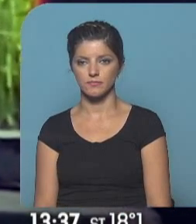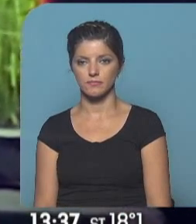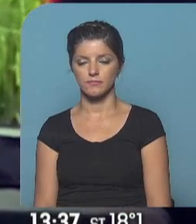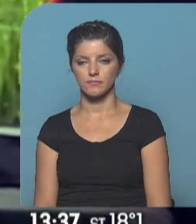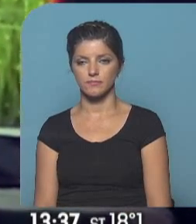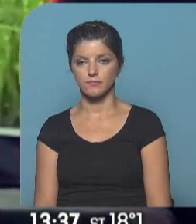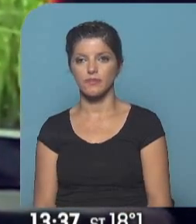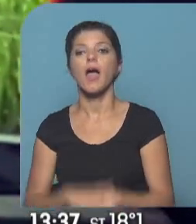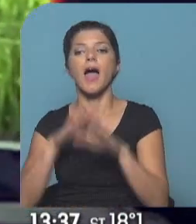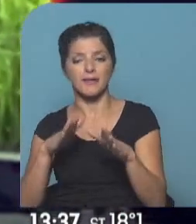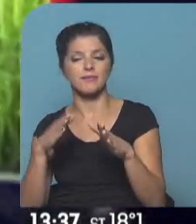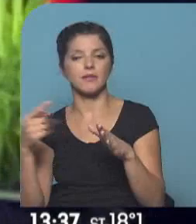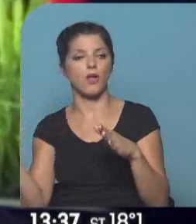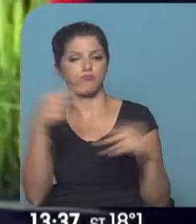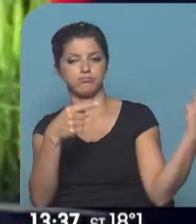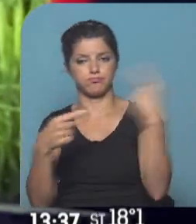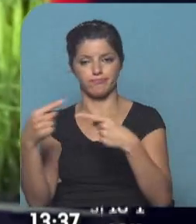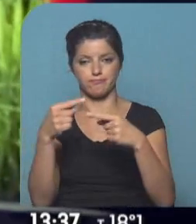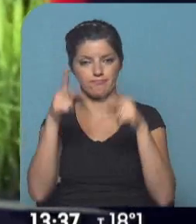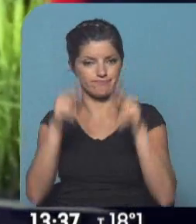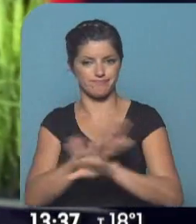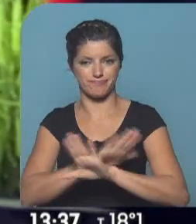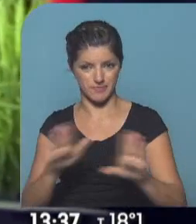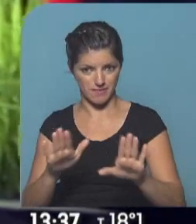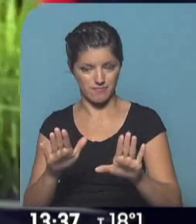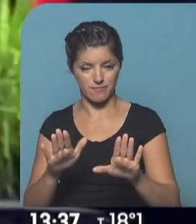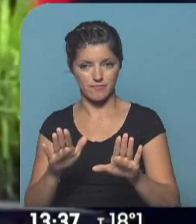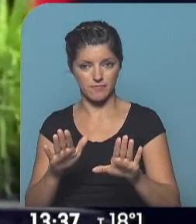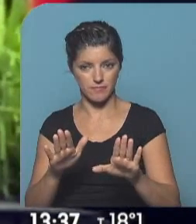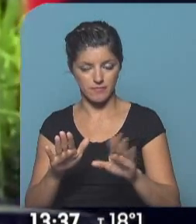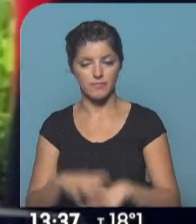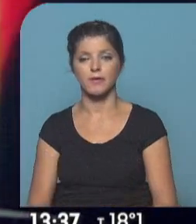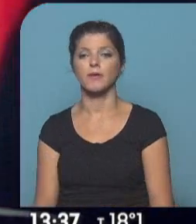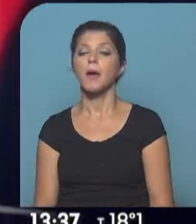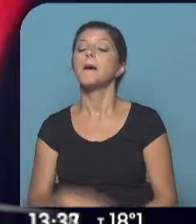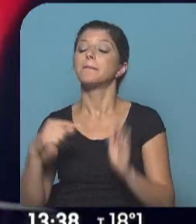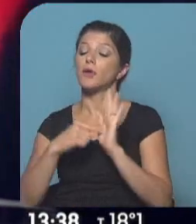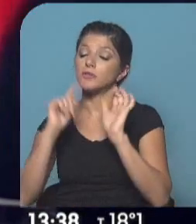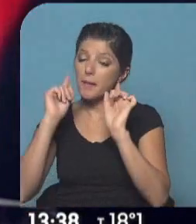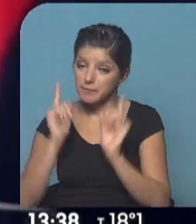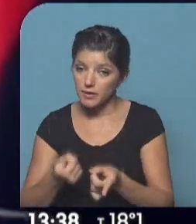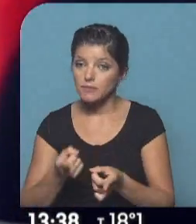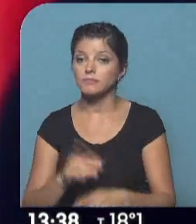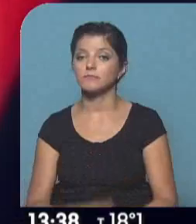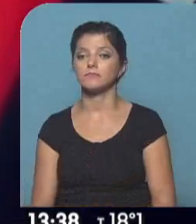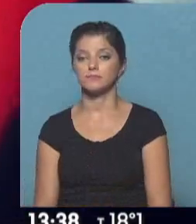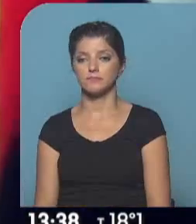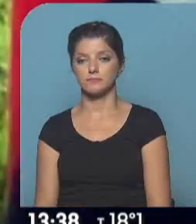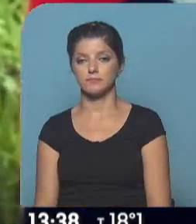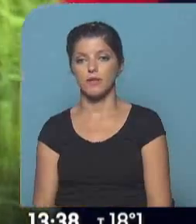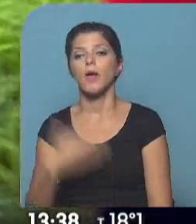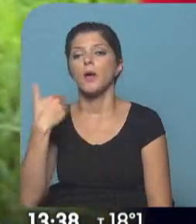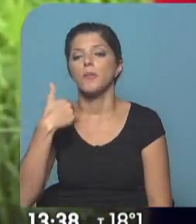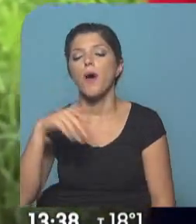las acciones ofensivas entre las partes, sino que se llevarán importantes